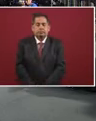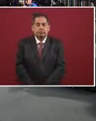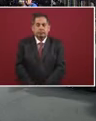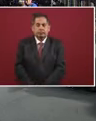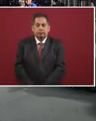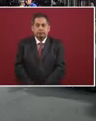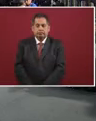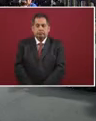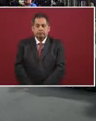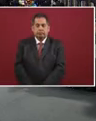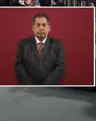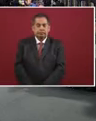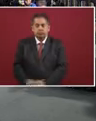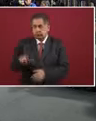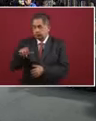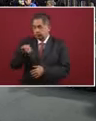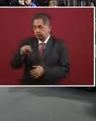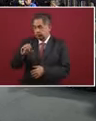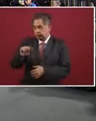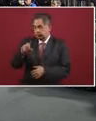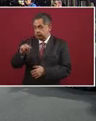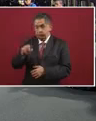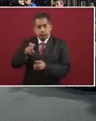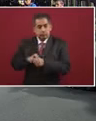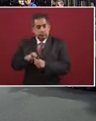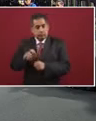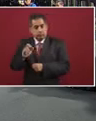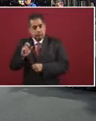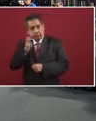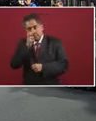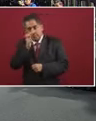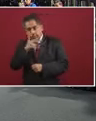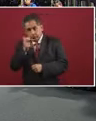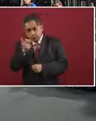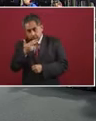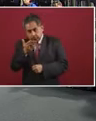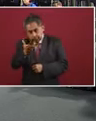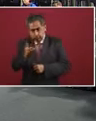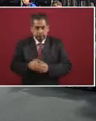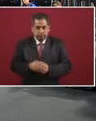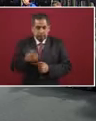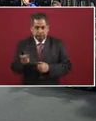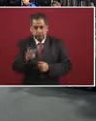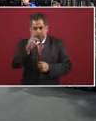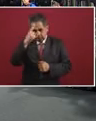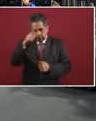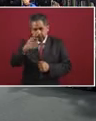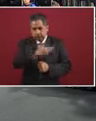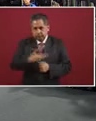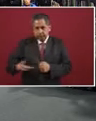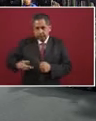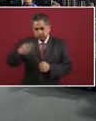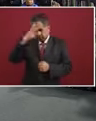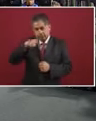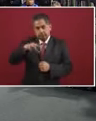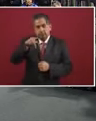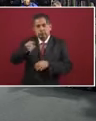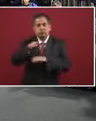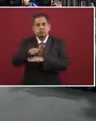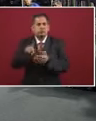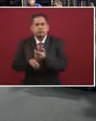Gracias, señor. Luis Cardona, de la Opción de Chihuahua. Es una pregunta para el presidente de la República, en el sentido de